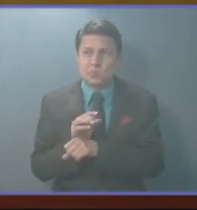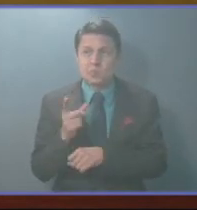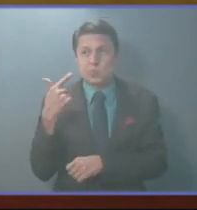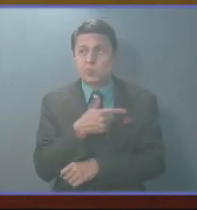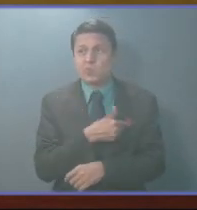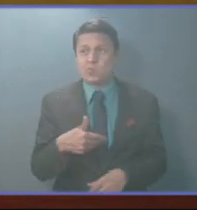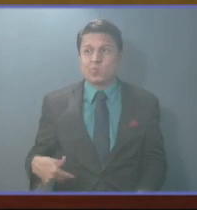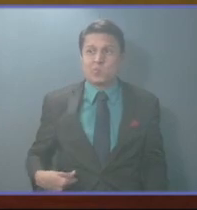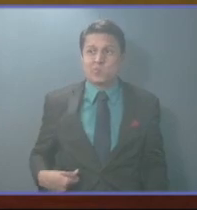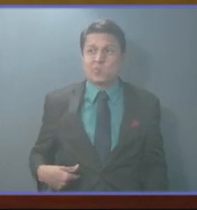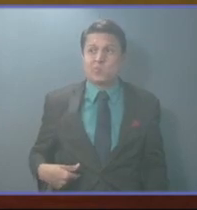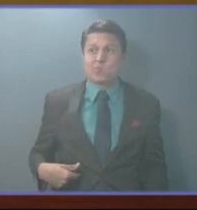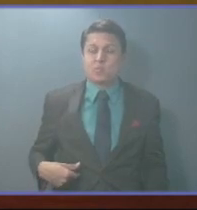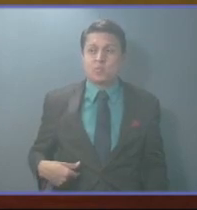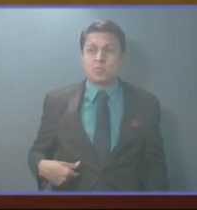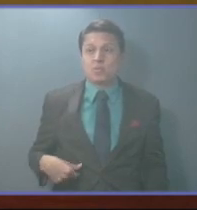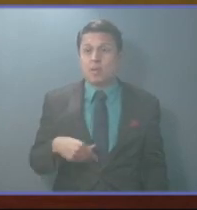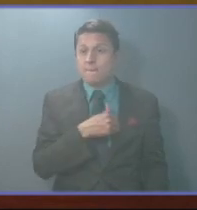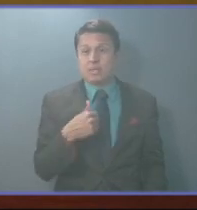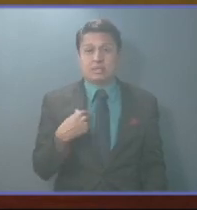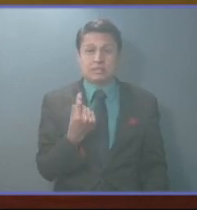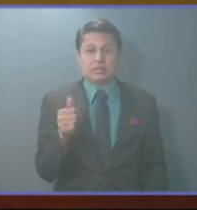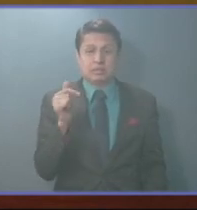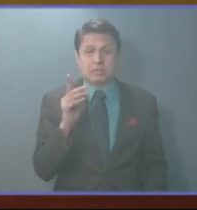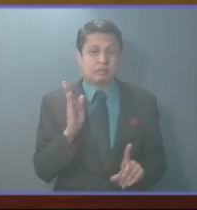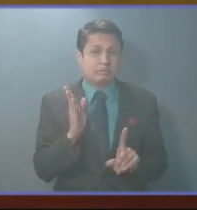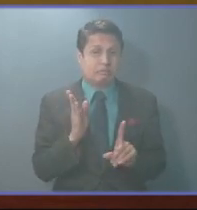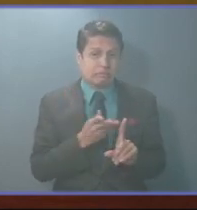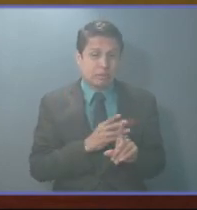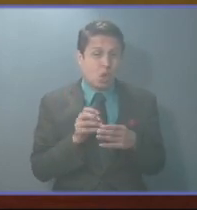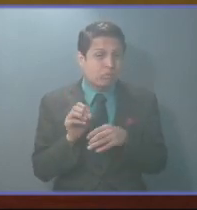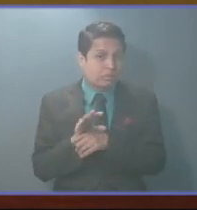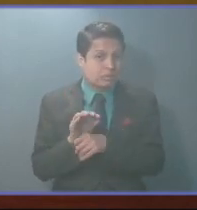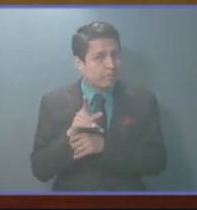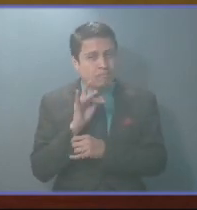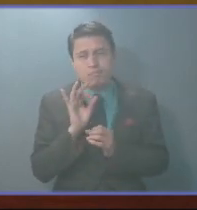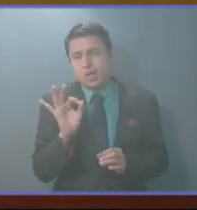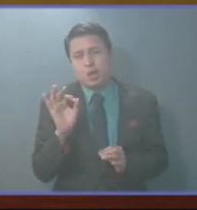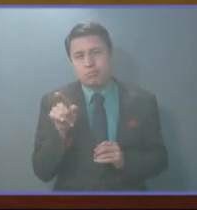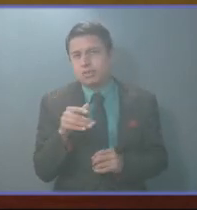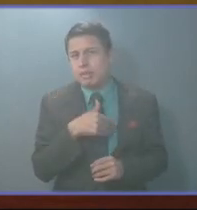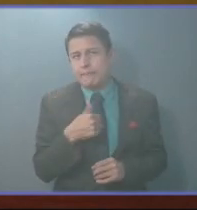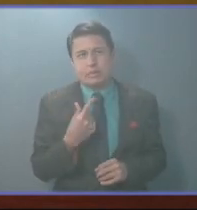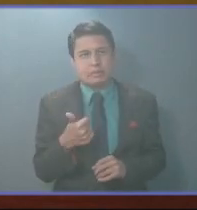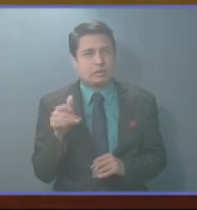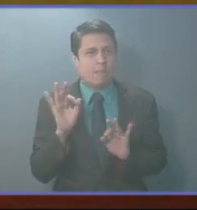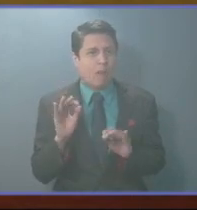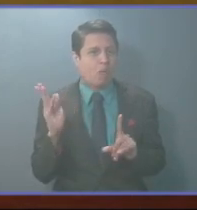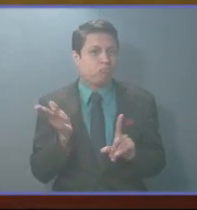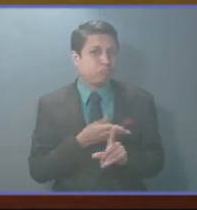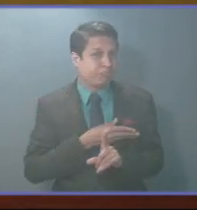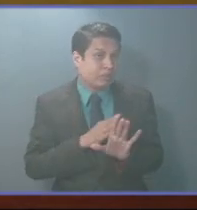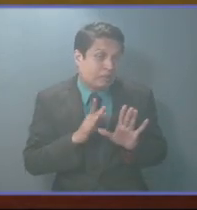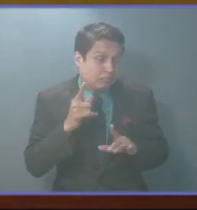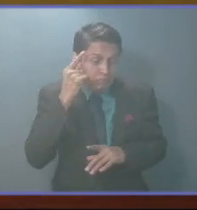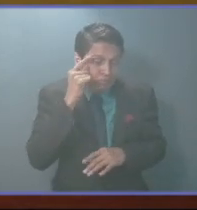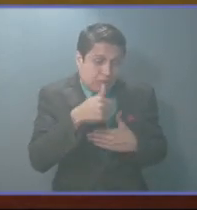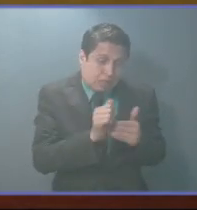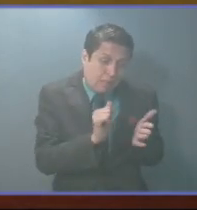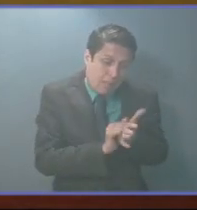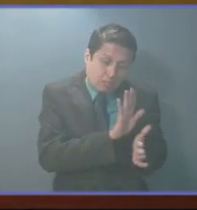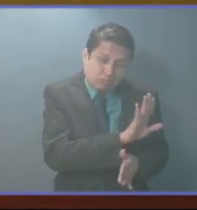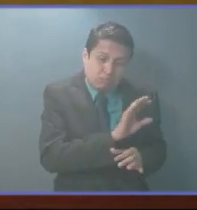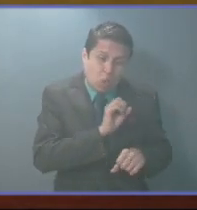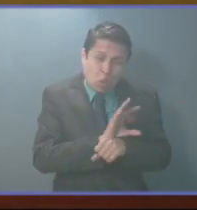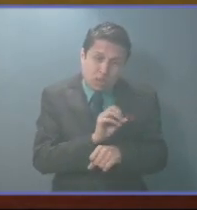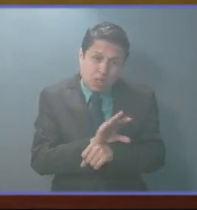la República la destitución de los ministros de Estado o de los titulares de los organismos correspondientes, así como de